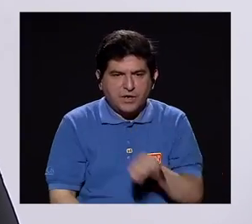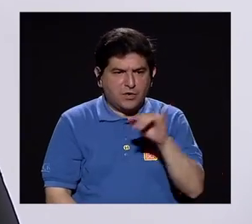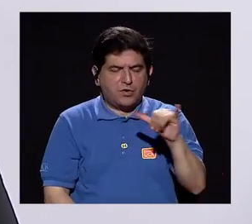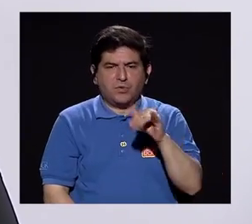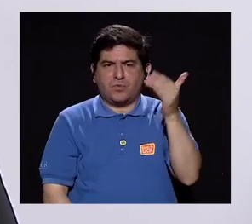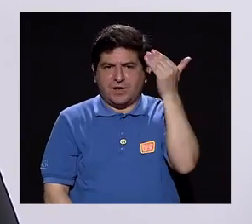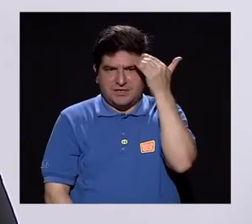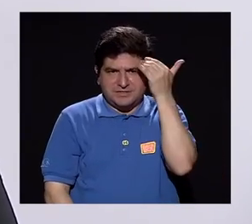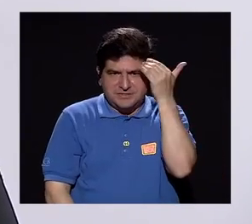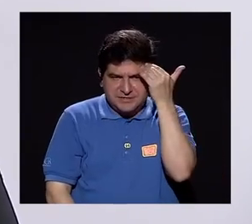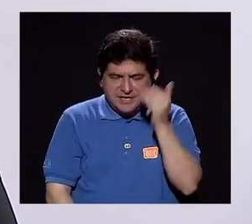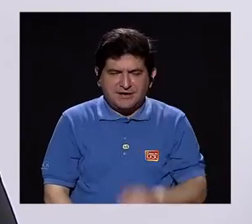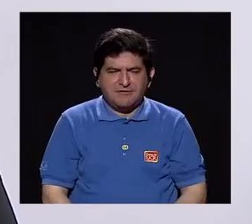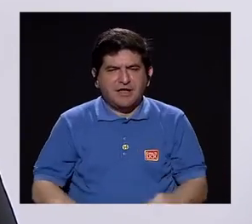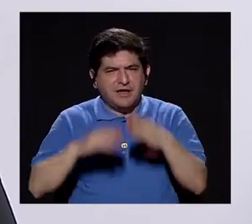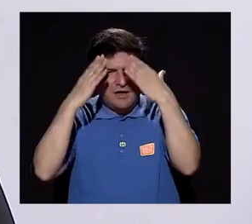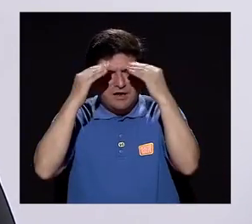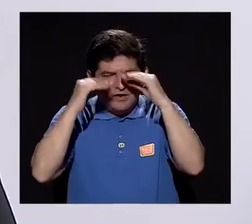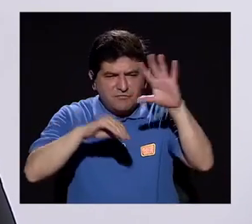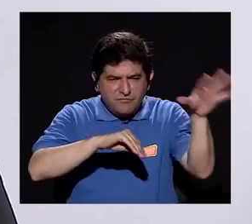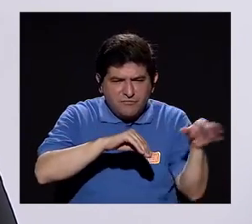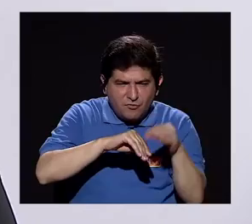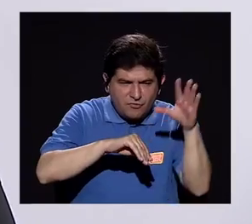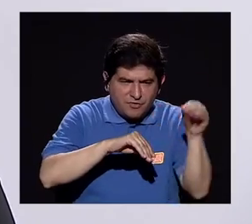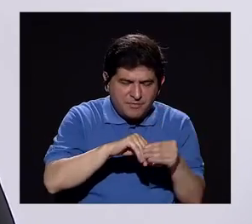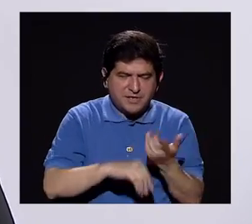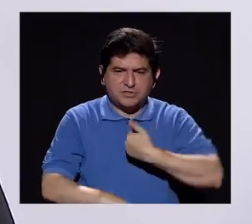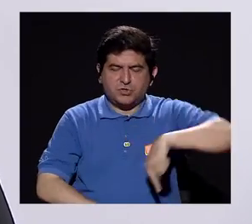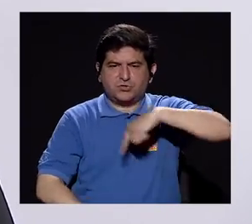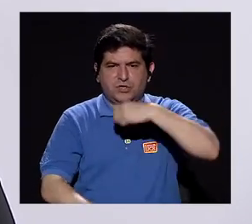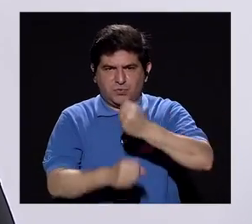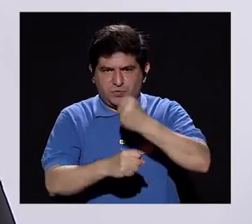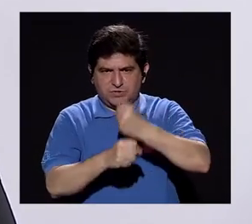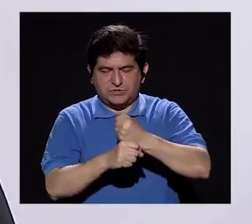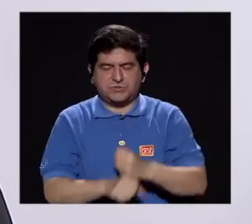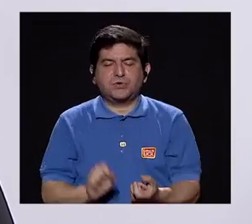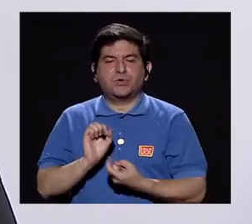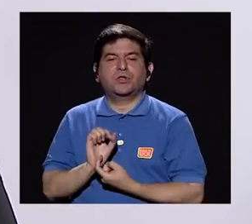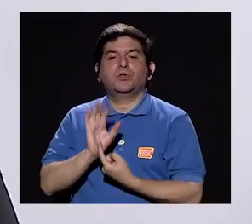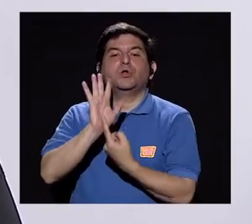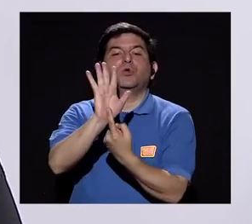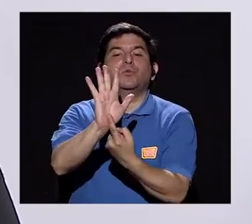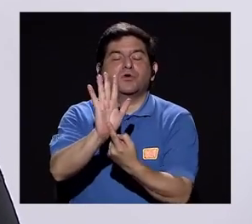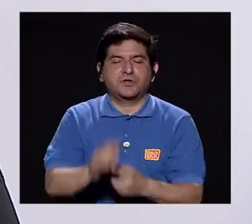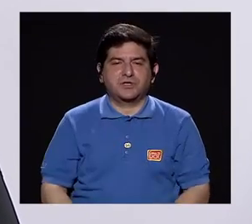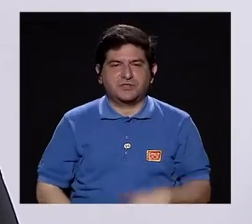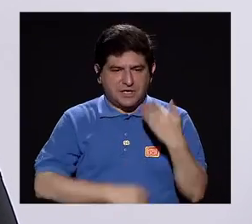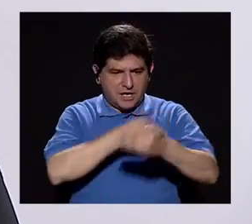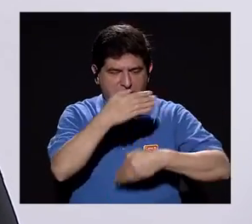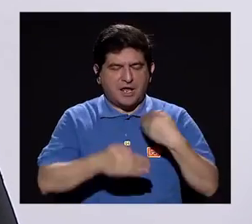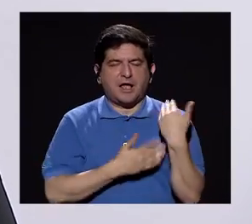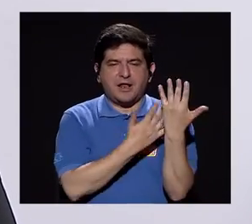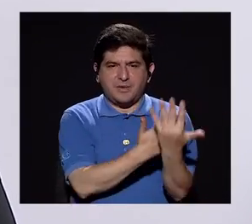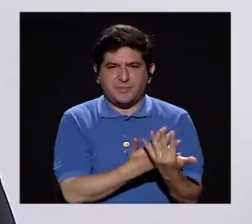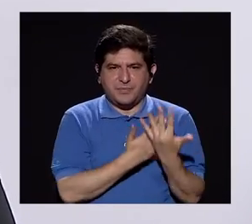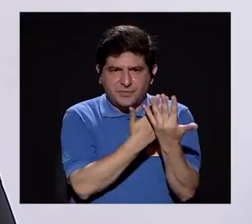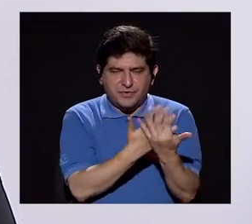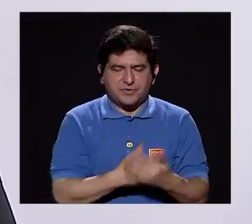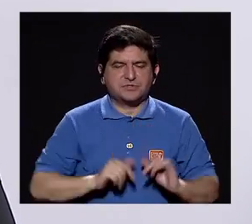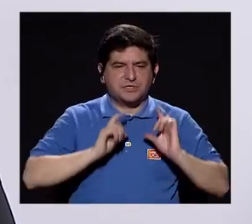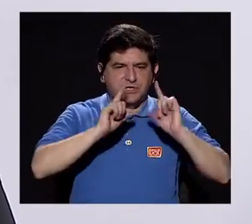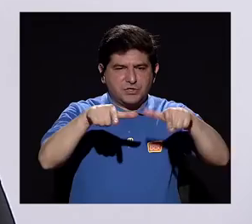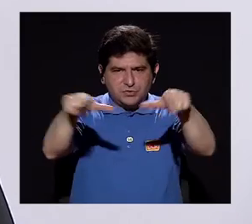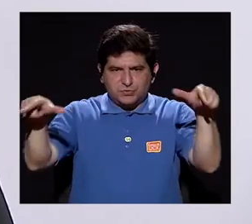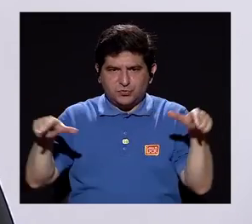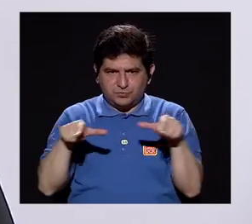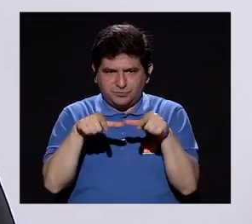verdad para poder también sacar información adicional de la información que vamos generando y poder proyectar eso a los comportamientos esperados en